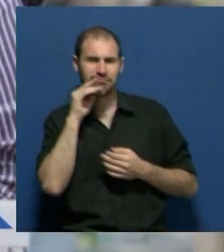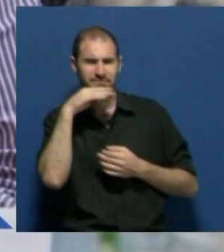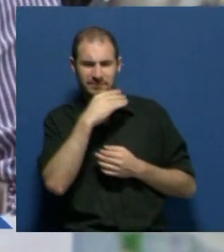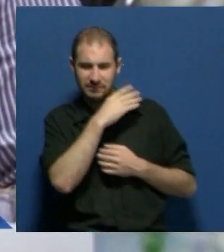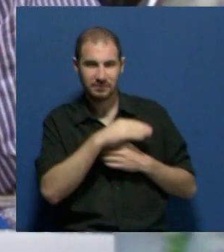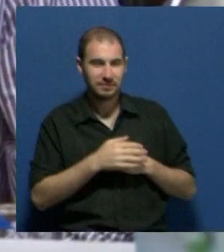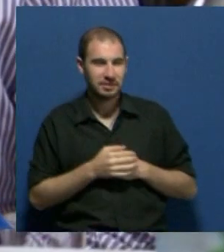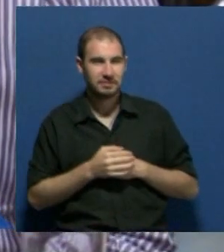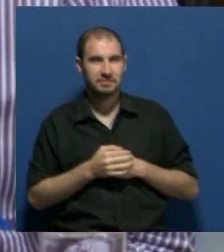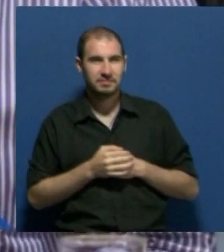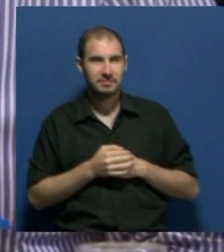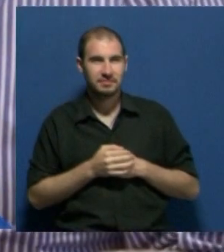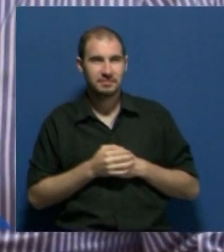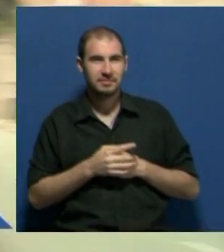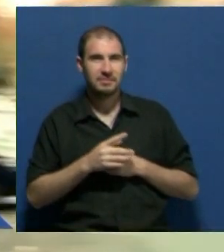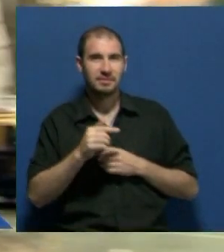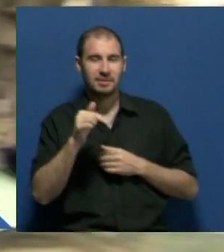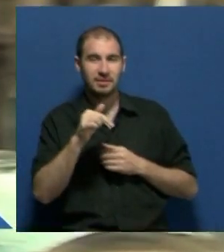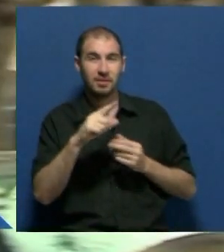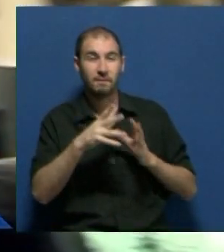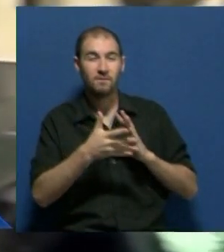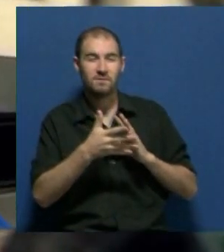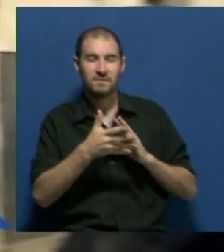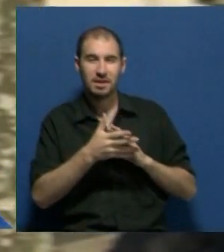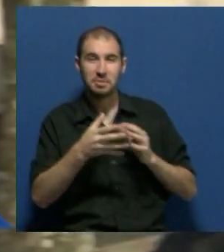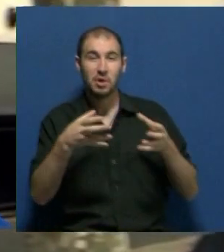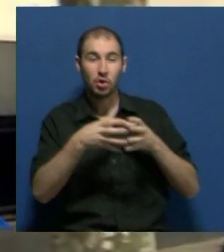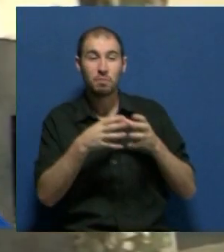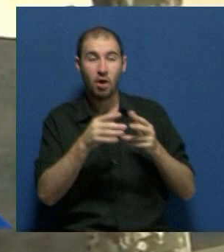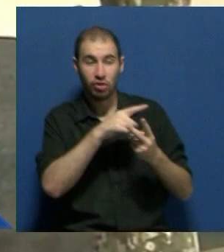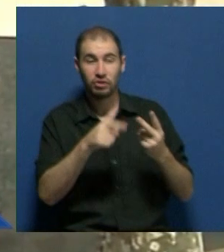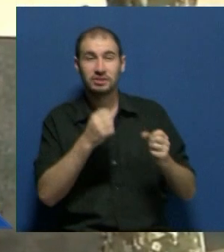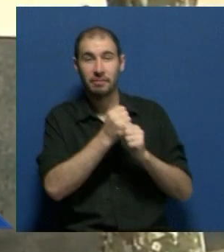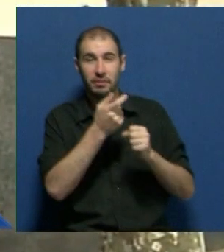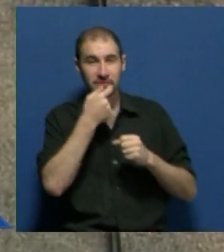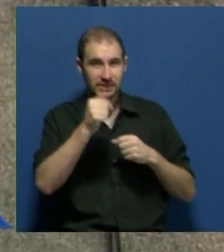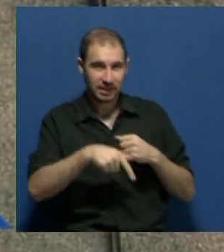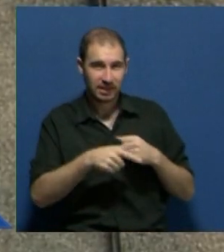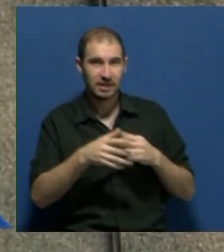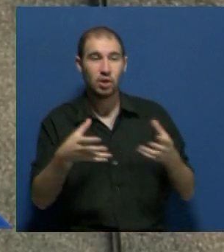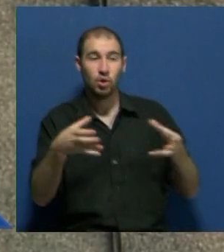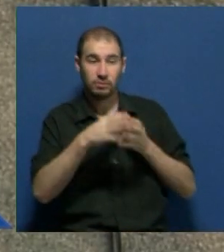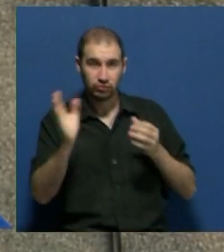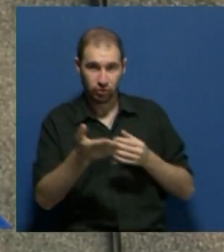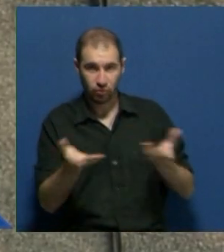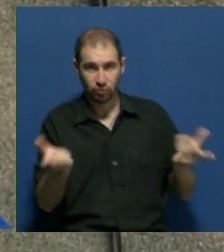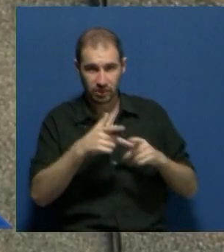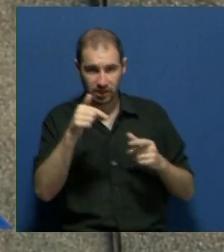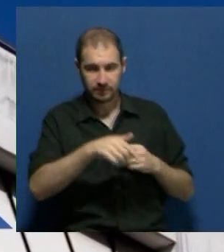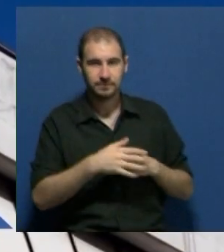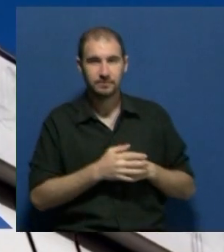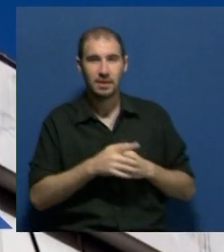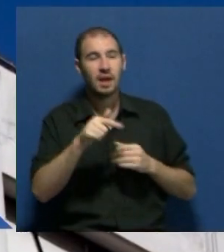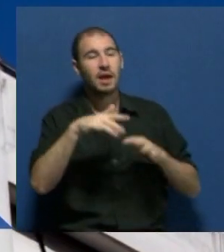y hablar. Esto, como vos decías, las centrales obreras de Mendoza, lo hemos juntado todos, vamos